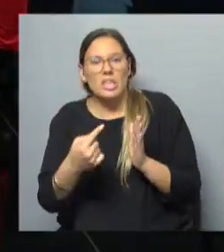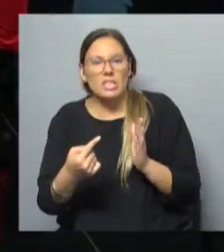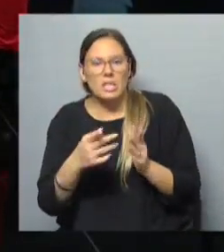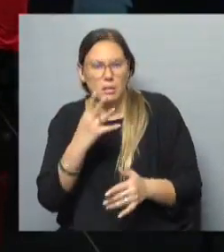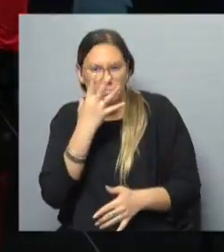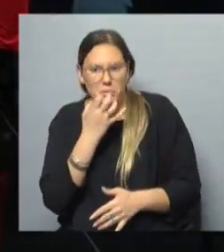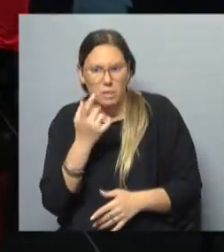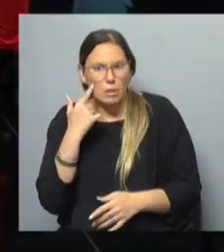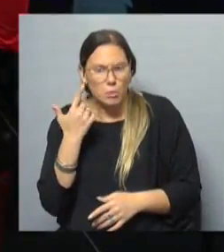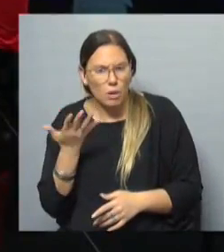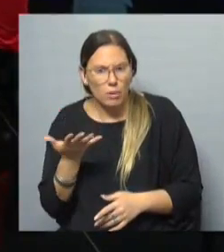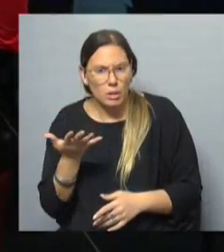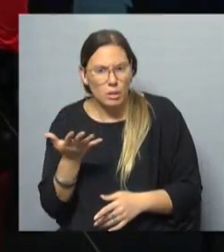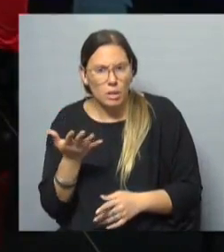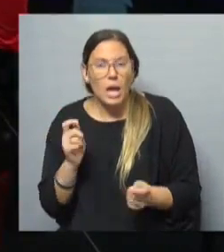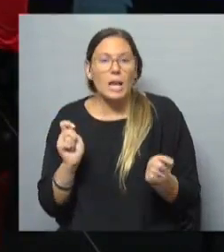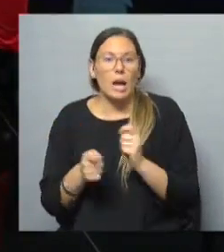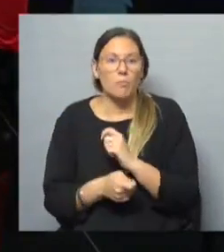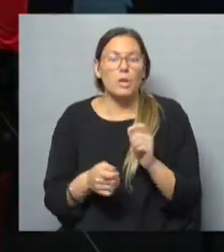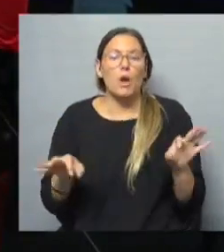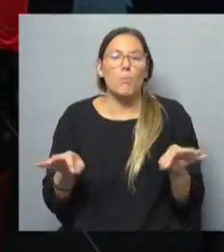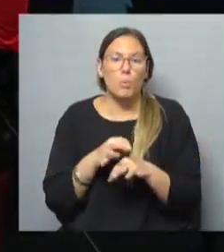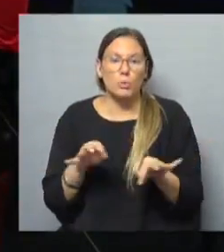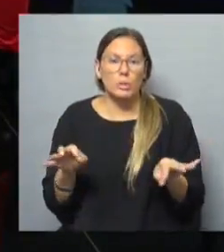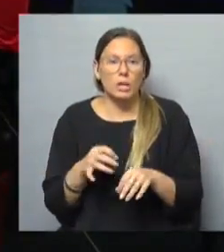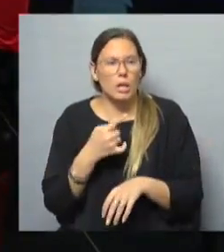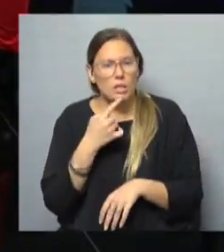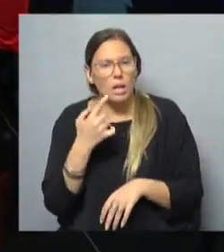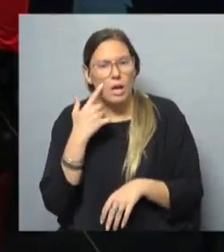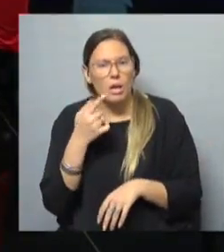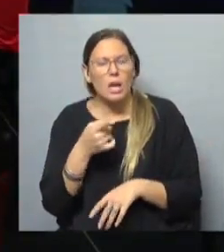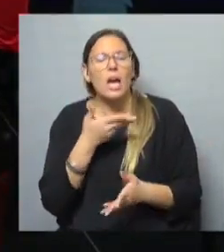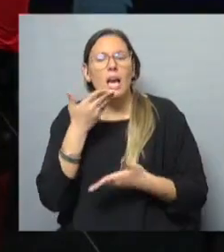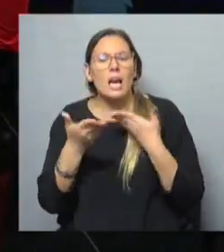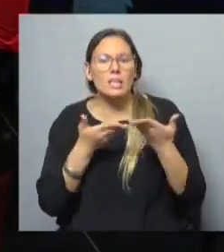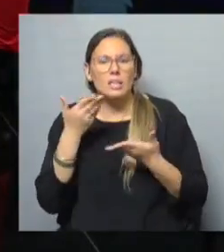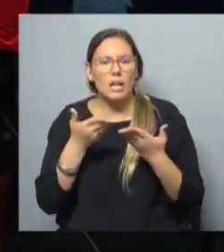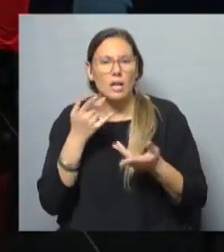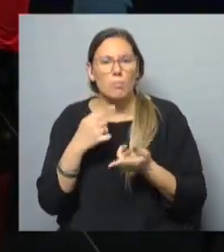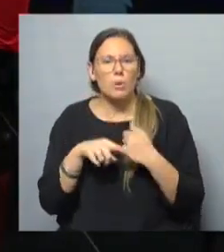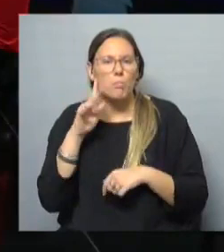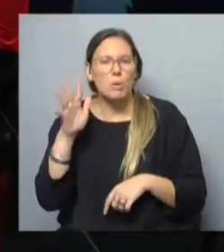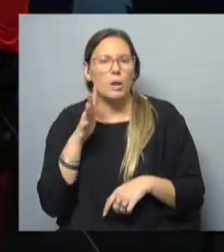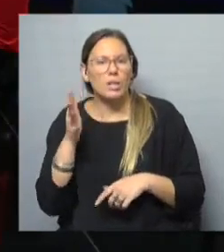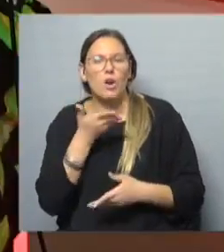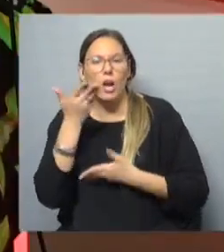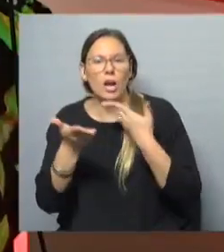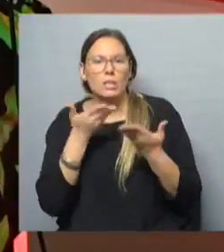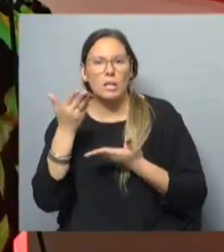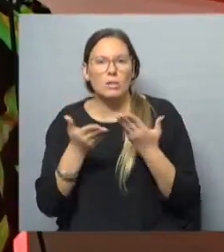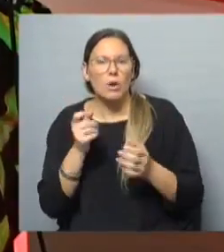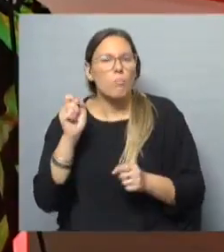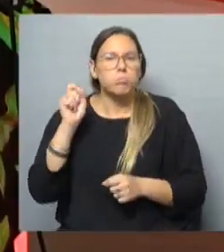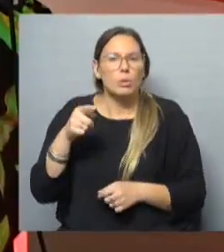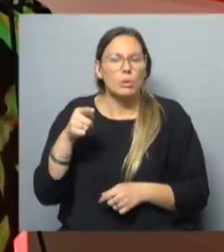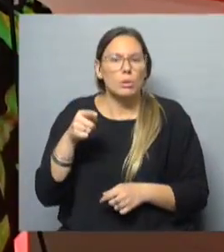ah, pero mira esto. Obviamente cambié la armonía, pero estaba jugando y le dije a Mariana, che, ¿qué te parecería hacer esto? Pero yo imagino a vos cantándolo como un fado.